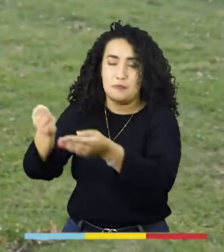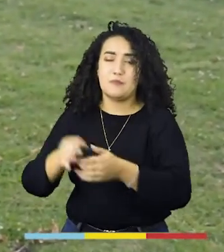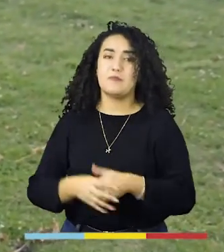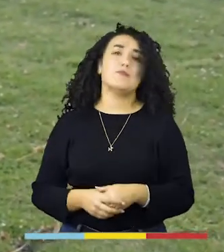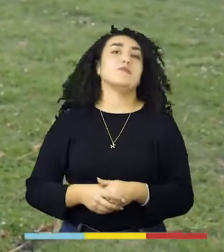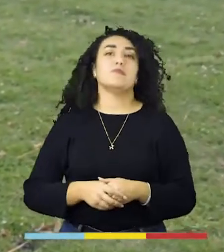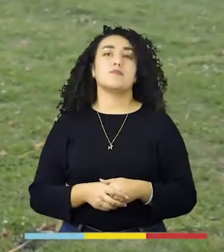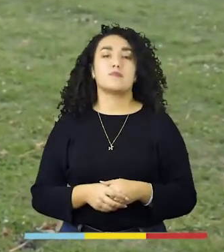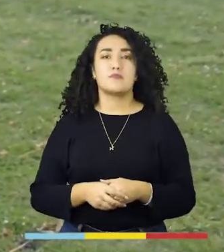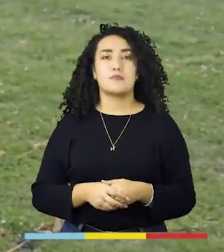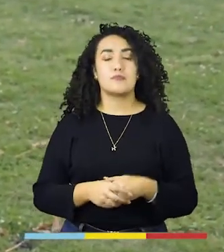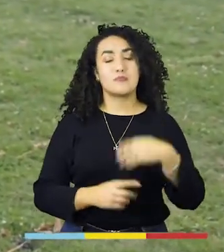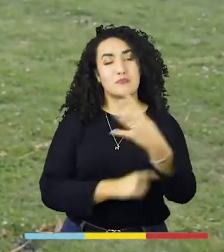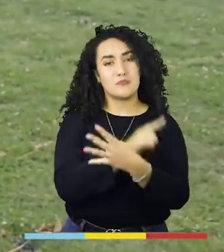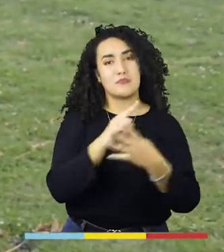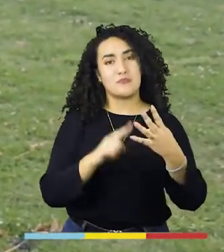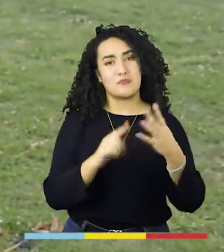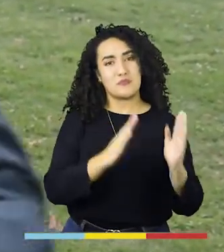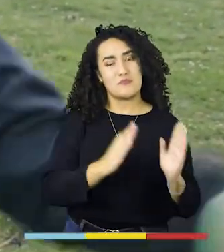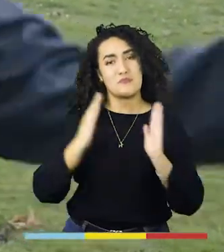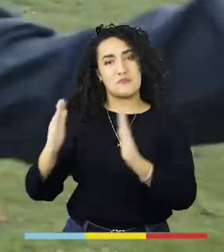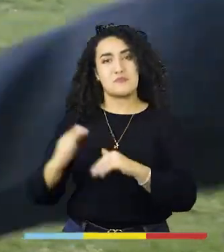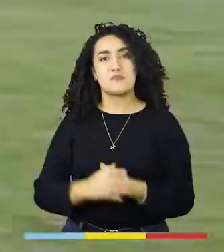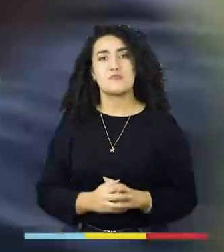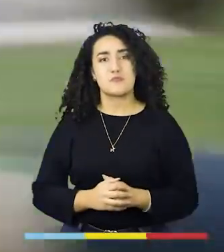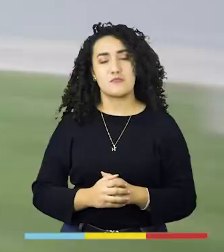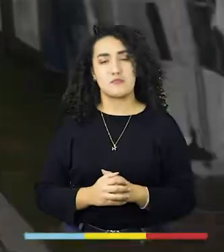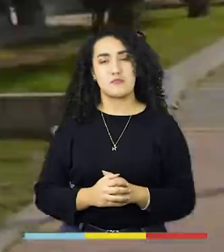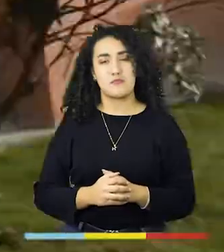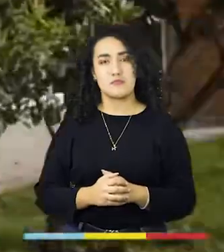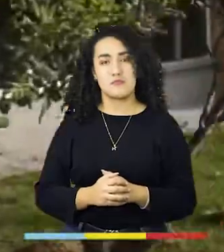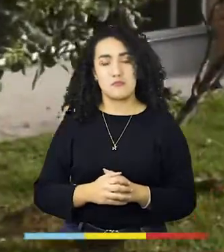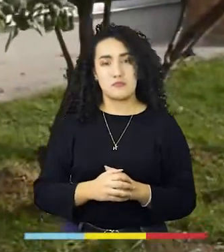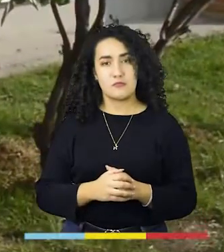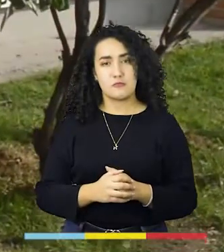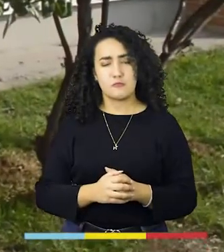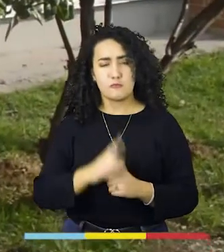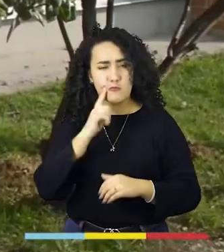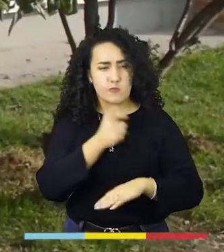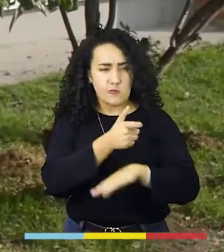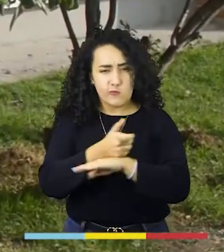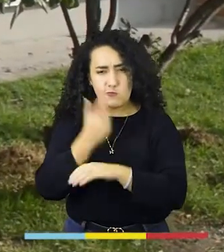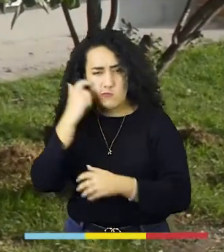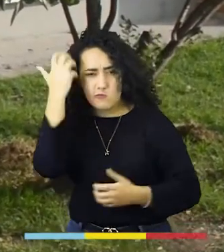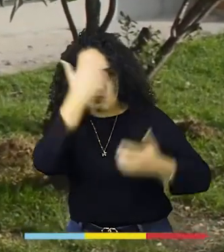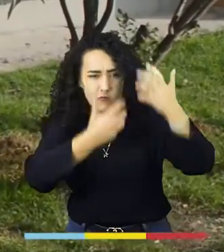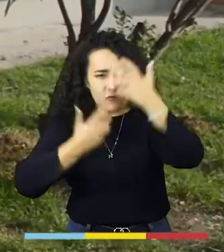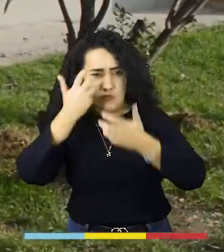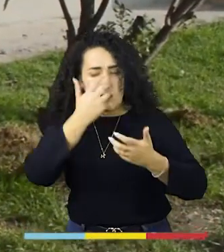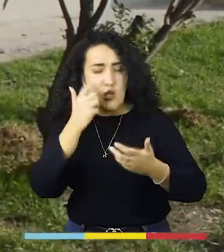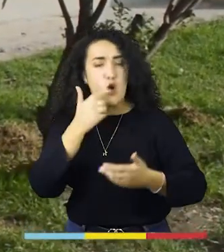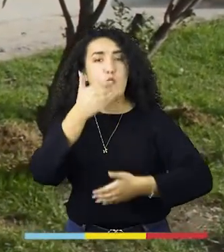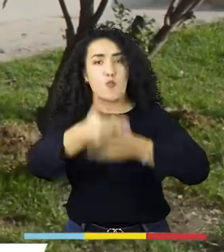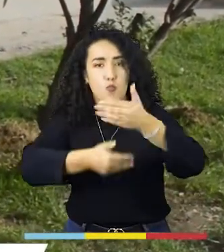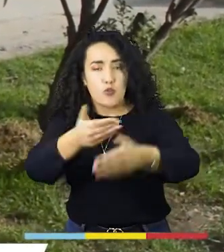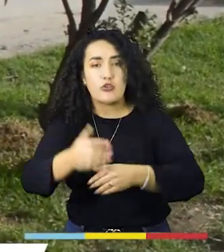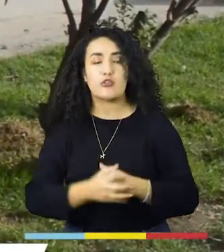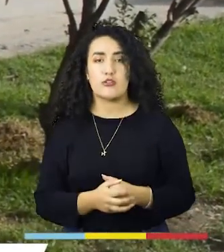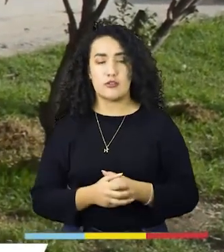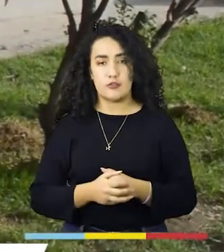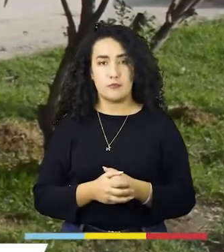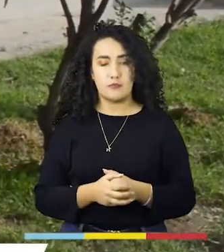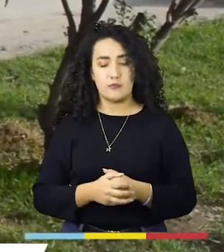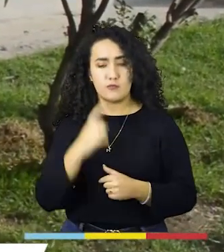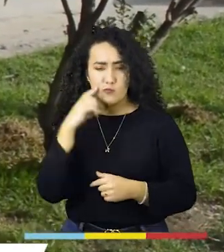de la gobernación, haz preguntas y presenta propuestas. La cuarta etapa es sostenibilidad y evaluación del